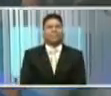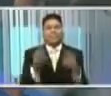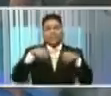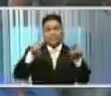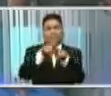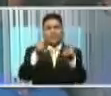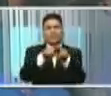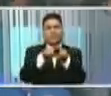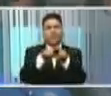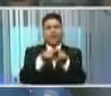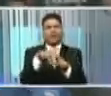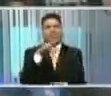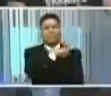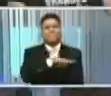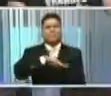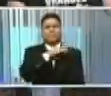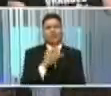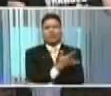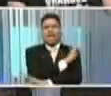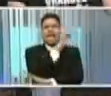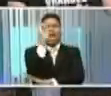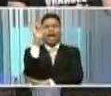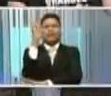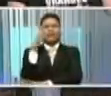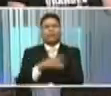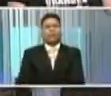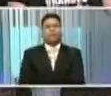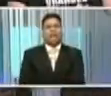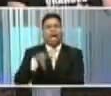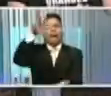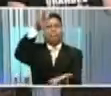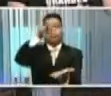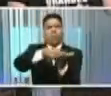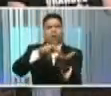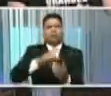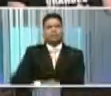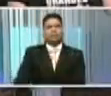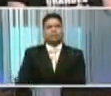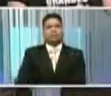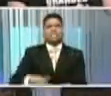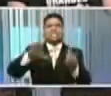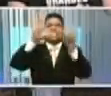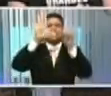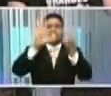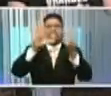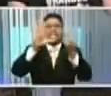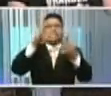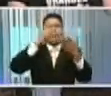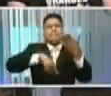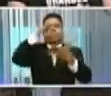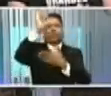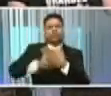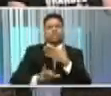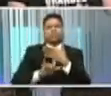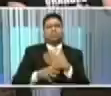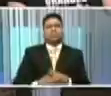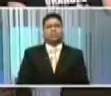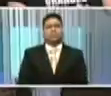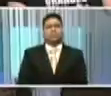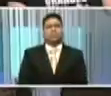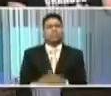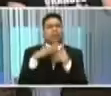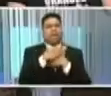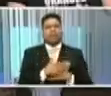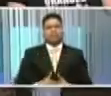Igualmente la Misión Árbol. Le estoy aprobando 6 proyectos para el